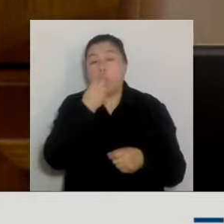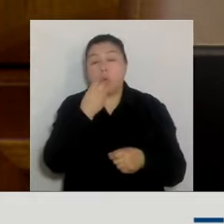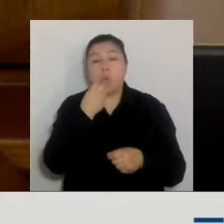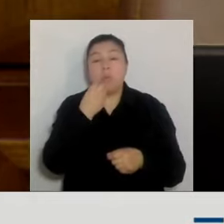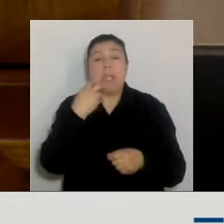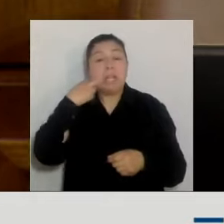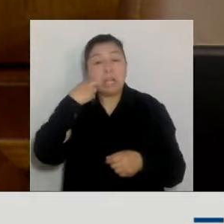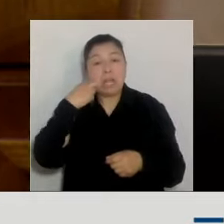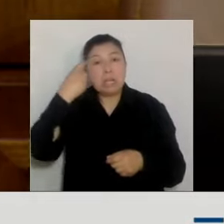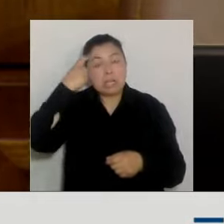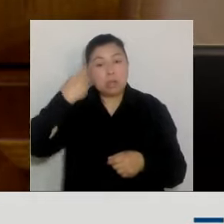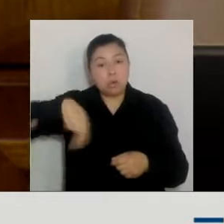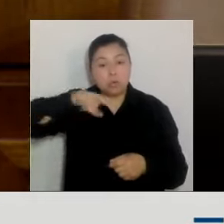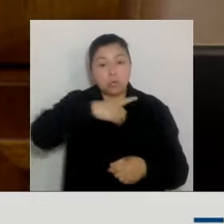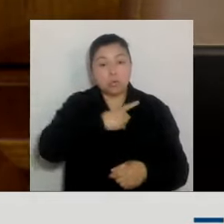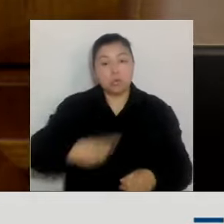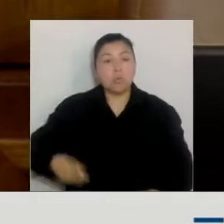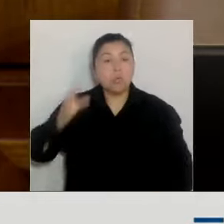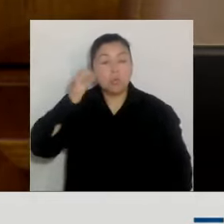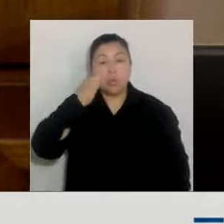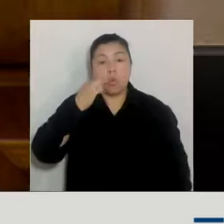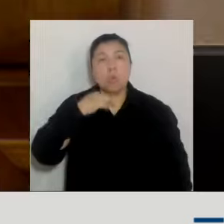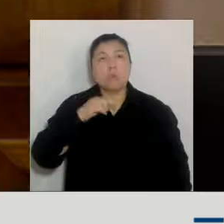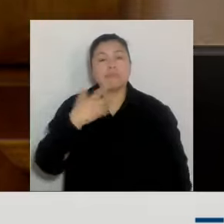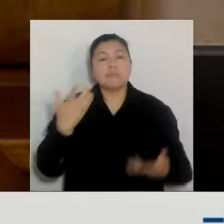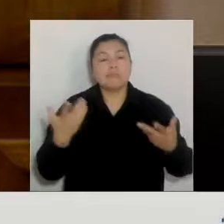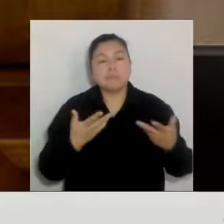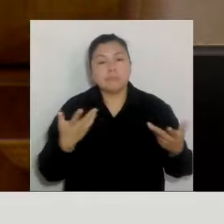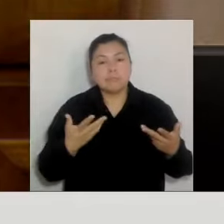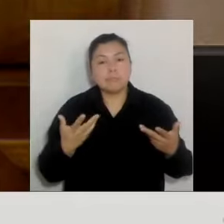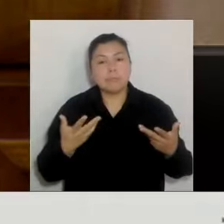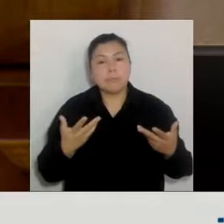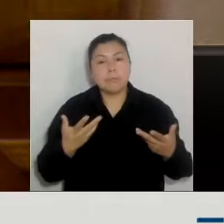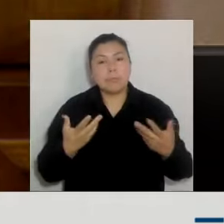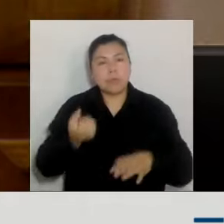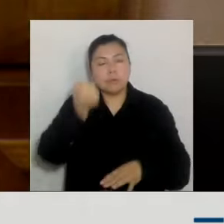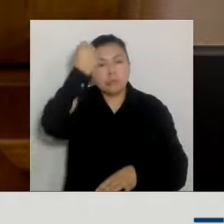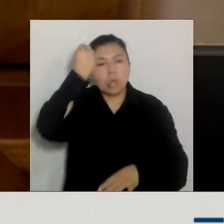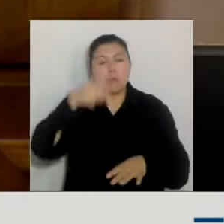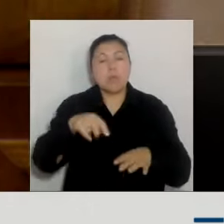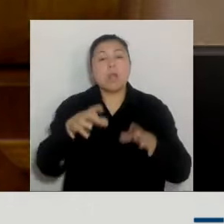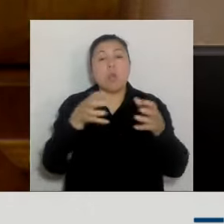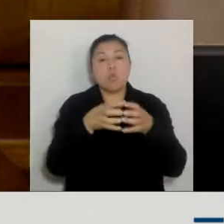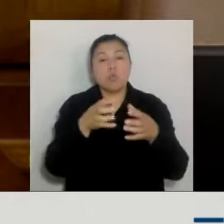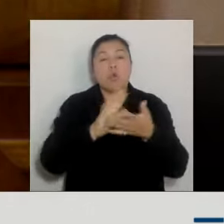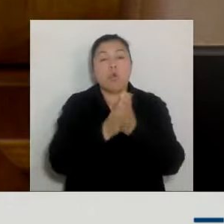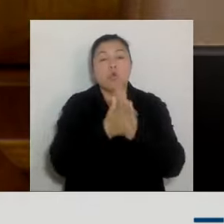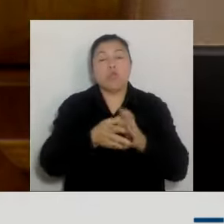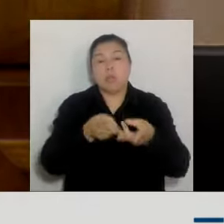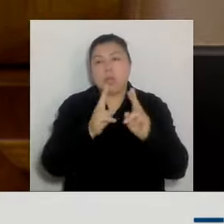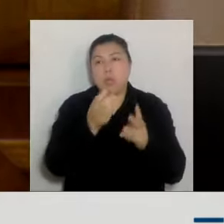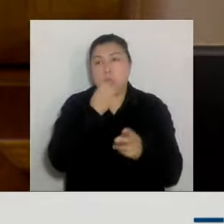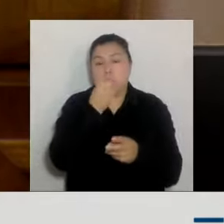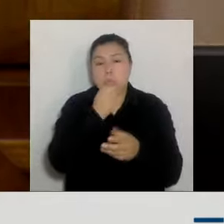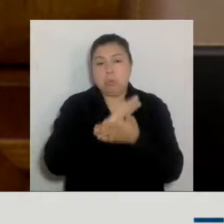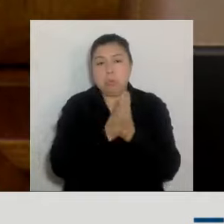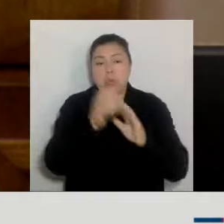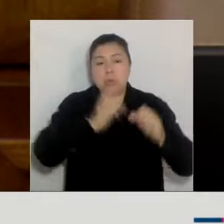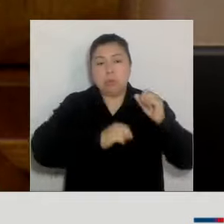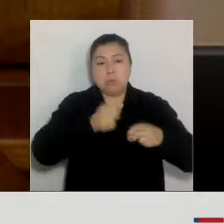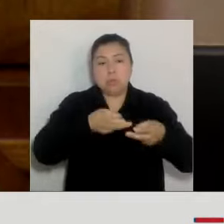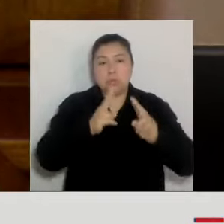nosotros los parlamentarios figuras que sean estigmatizadas para un sector que tiene todo el derecho a alimentarse como quiera y para una industria que tiene todo el derecho a